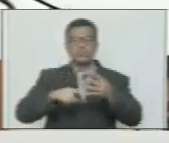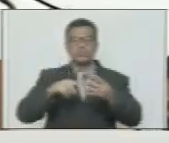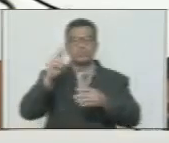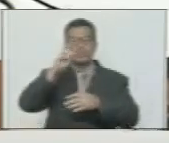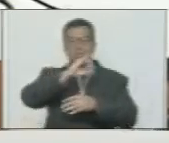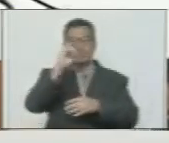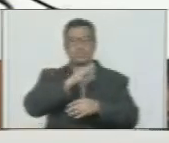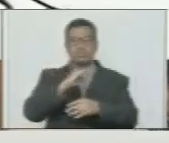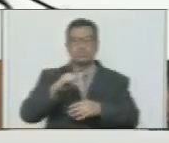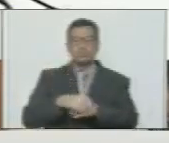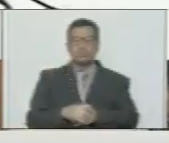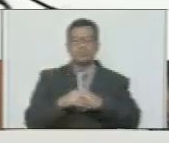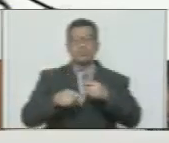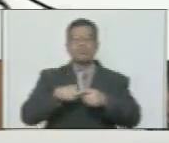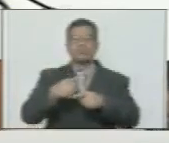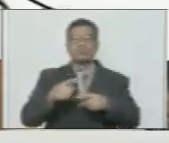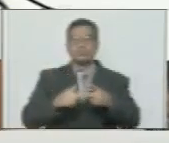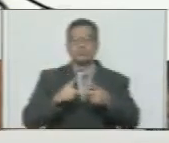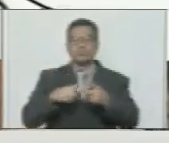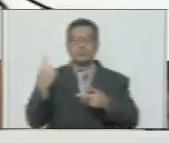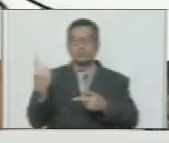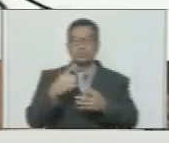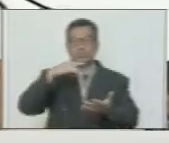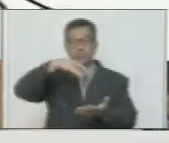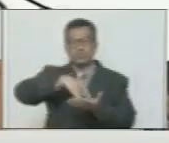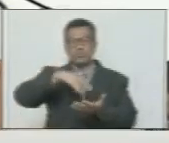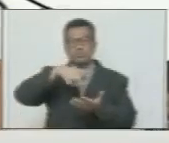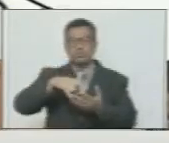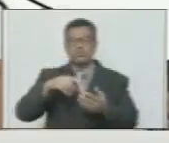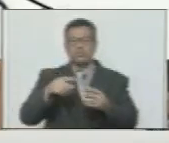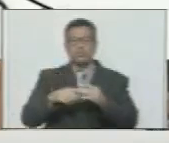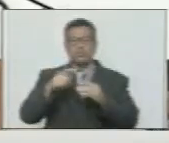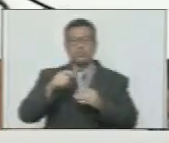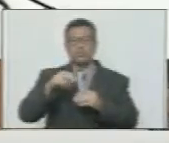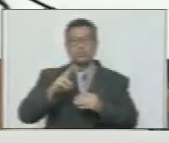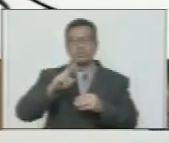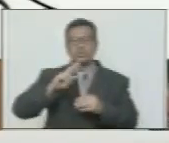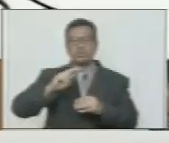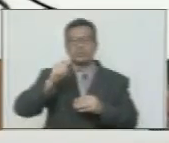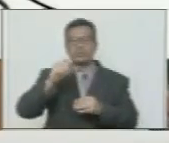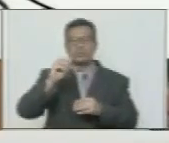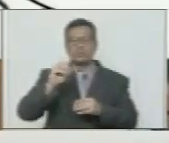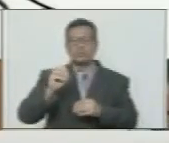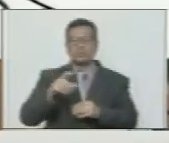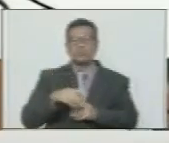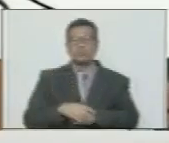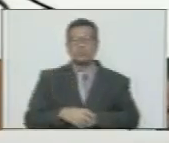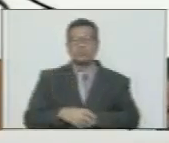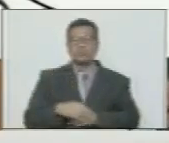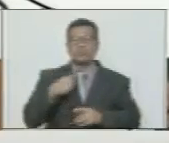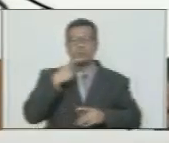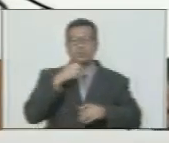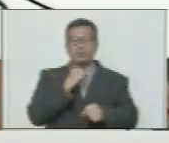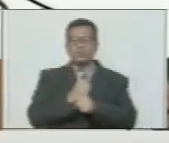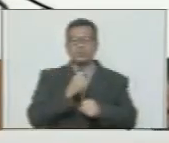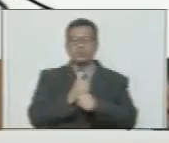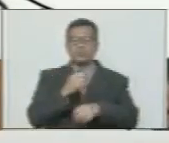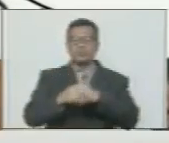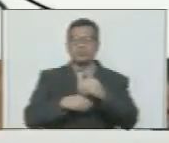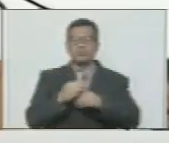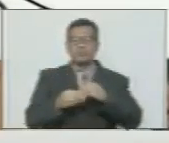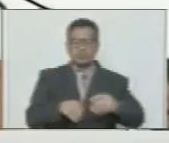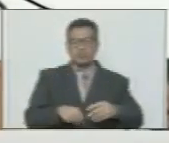en el estado Zulia. Luego llega a Carabobo, al municipio de Tocuyito. Ahí se